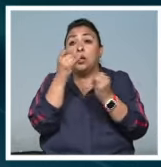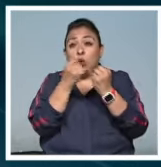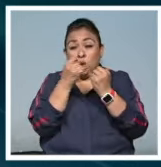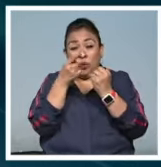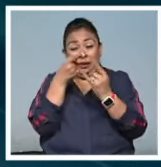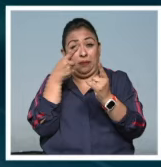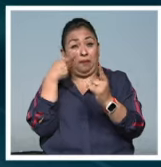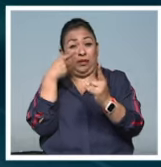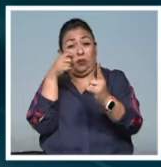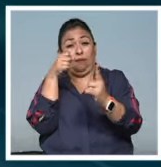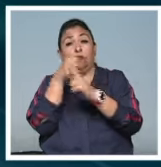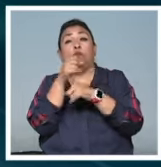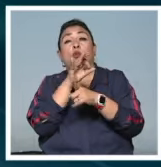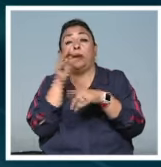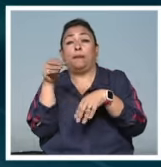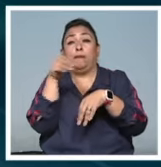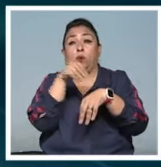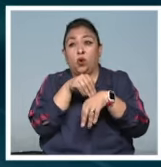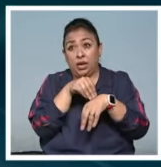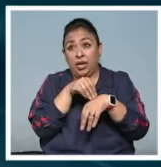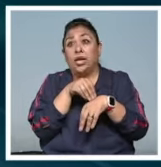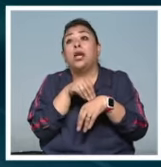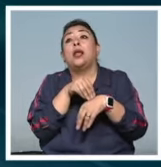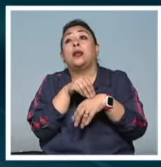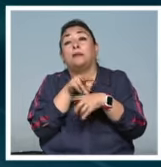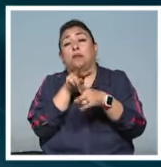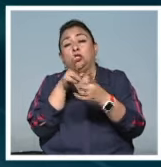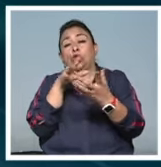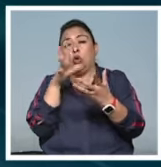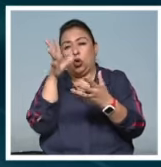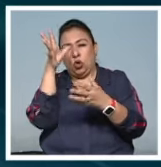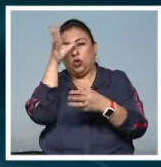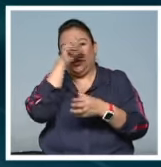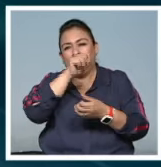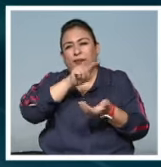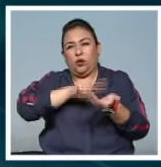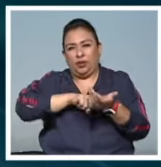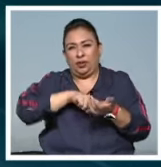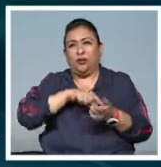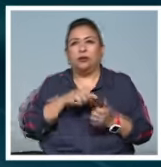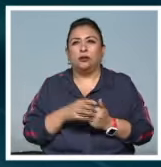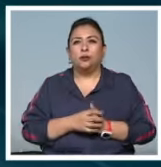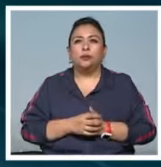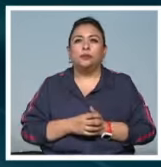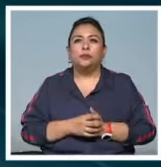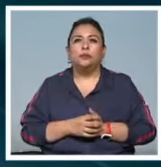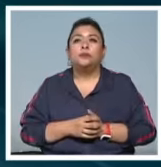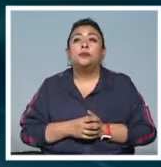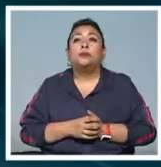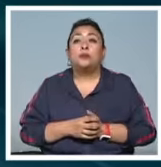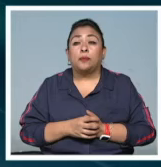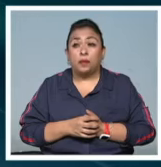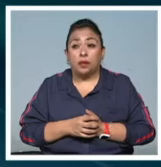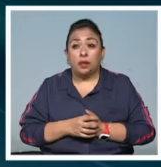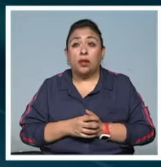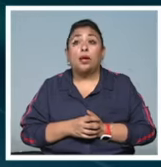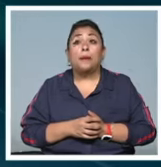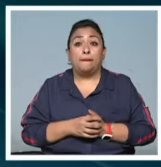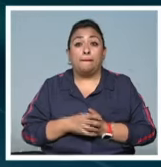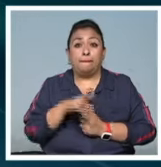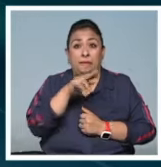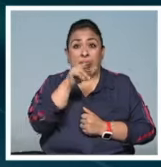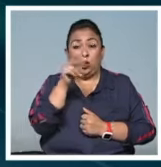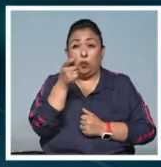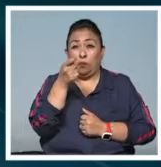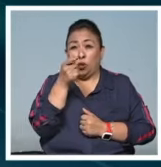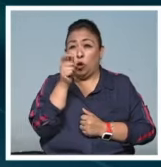impacto visual pues le puedes también sumar toda la dimensión conceptual que hay detrás. Al punto de las pinturas un